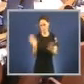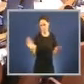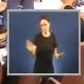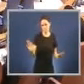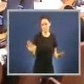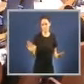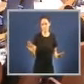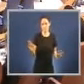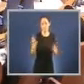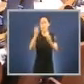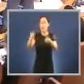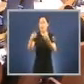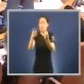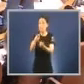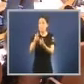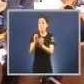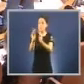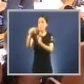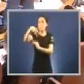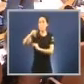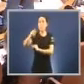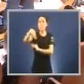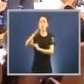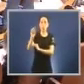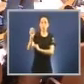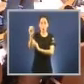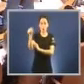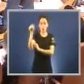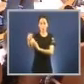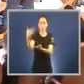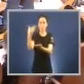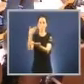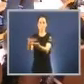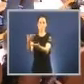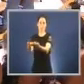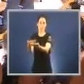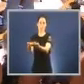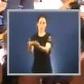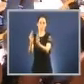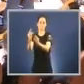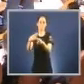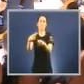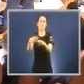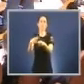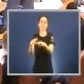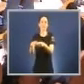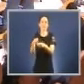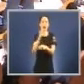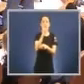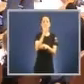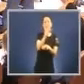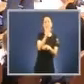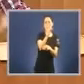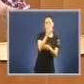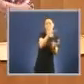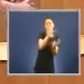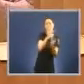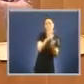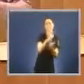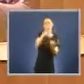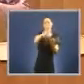fai. A reforma fiscal de Montoro foi unha mostra máis destas políticas, reforma do IRPF que favorecía as rentas máis